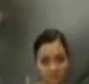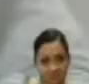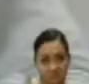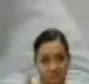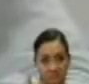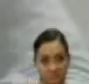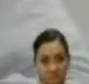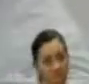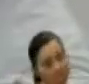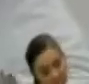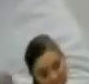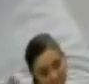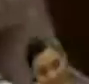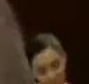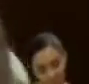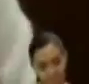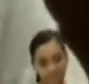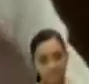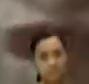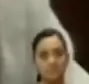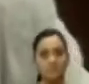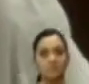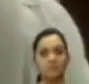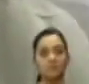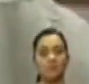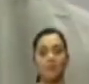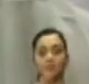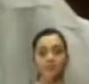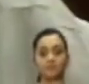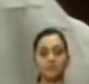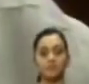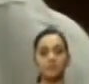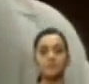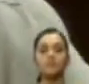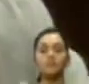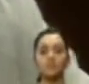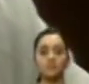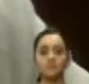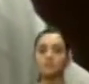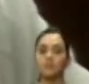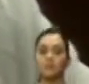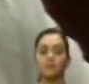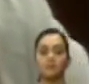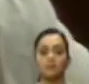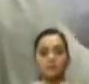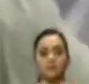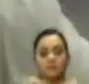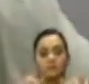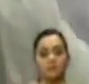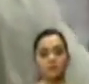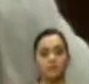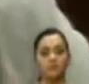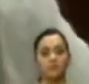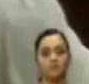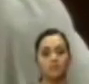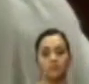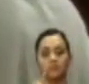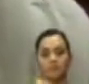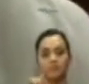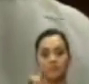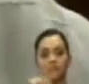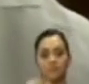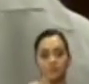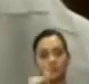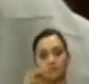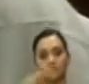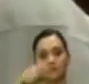Así es. Nos está visitando. Muchas gracias. Seguimos, señoras y señores. Ahora vamos a invitar a Charlie Pisa de Canal 1.